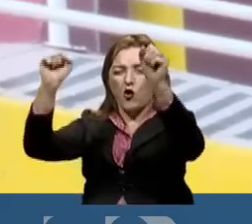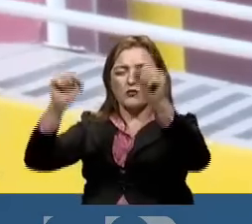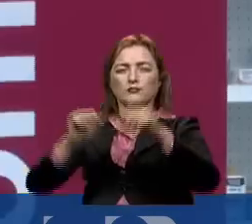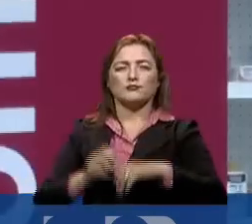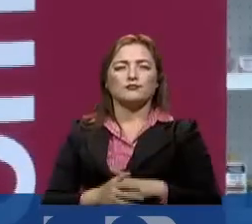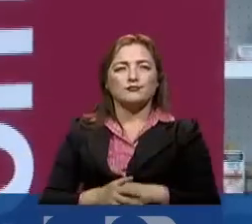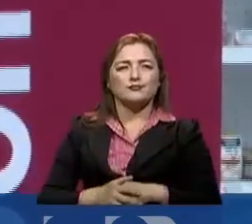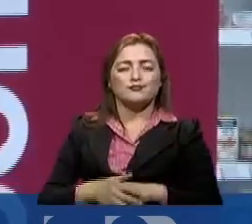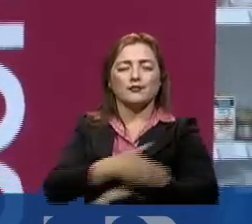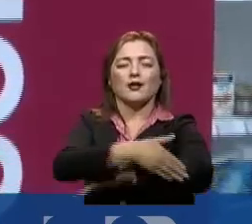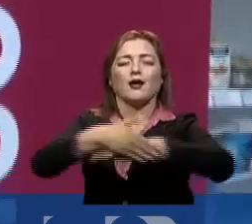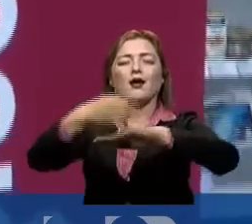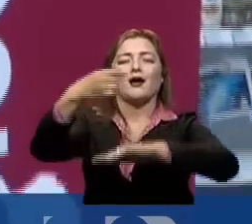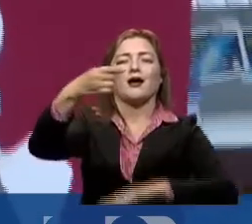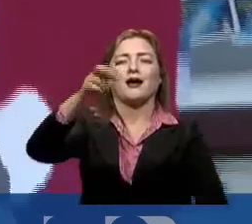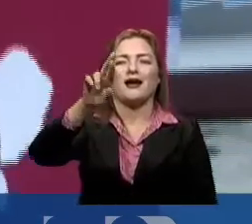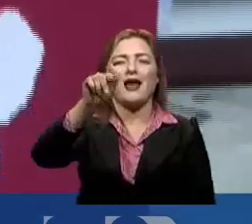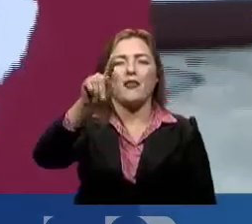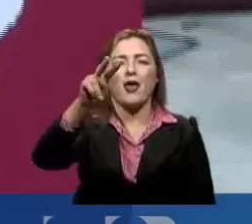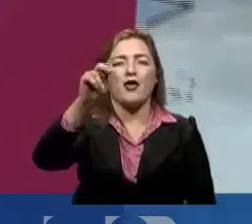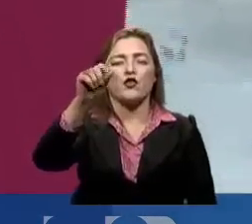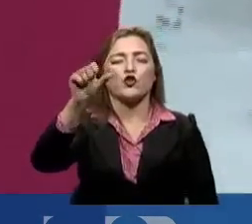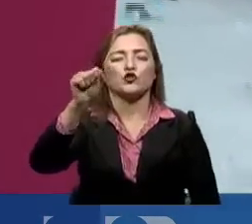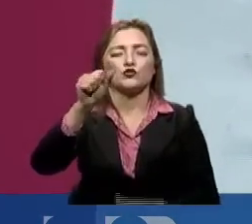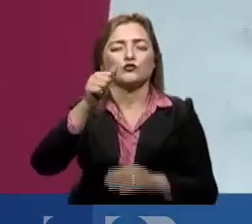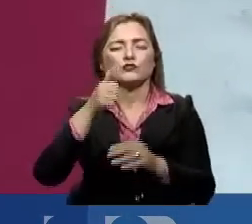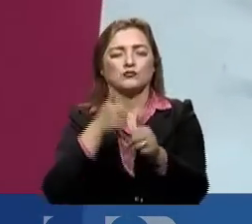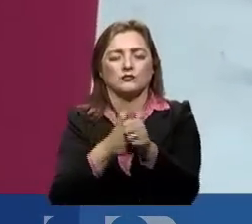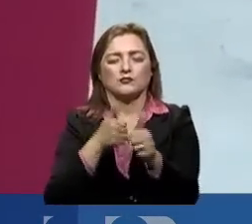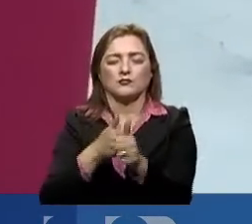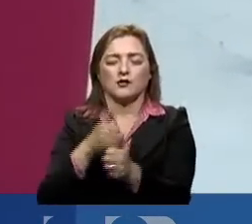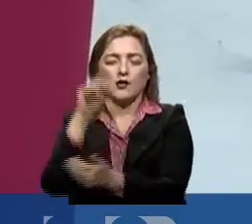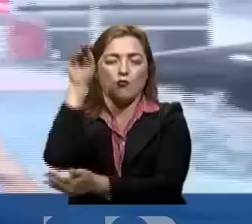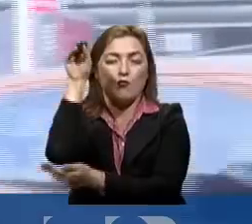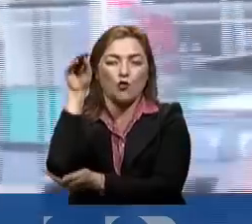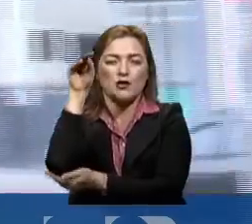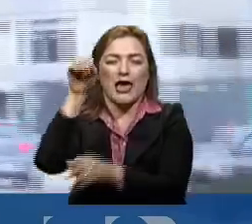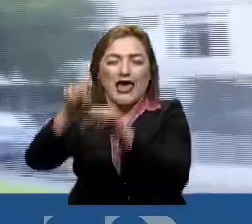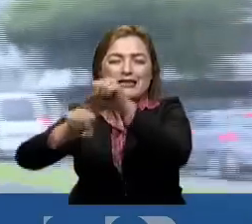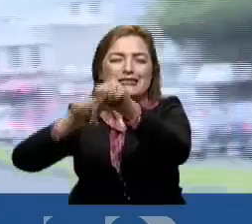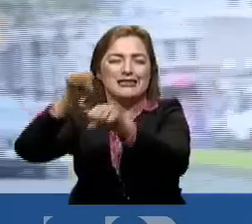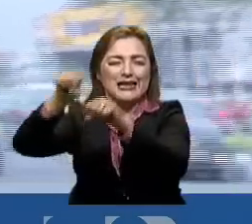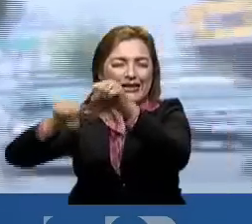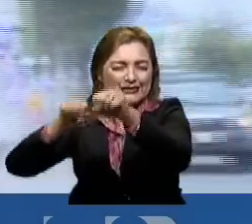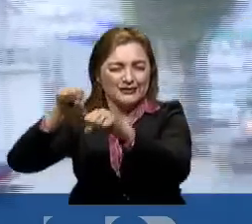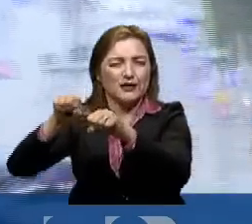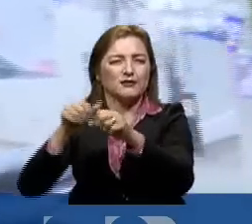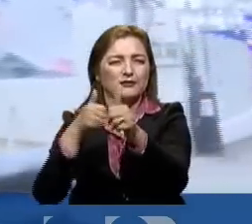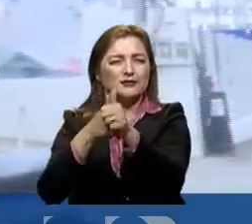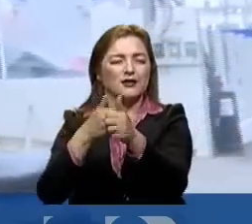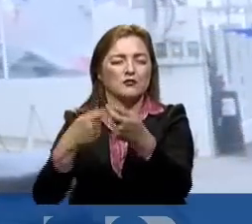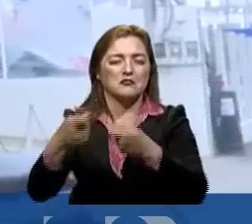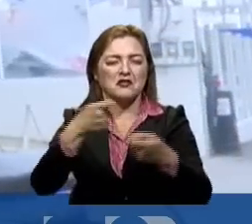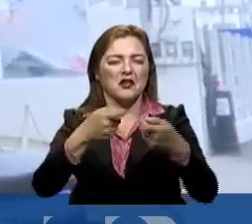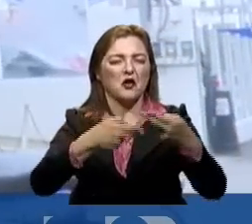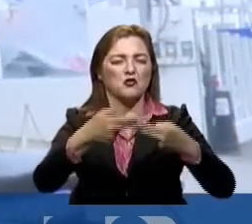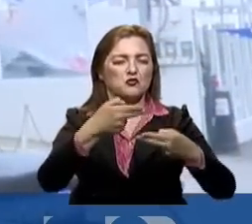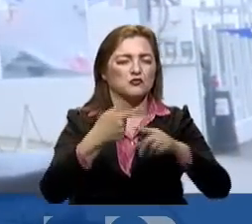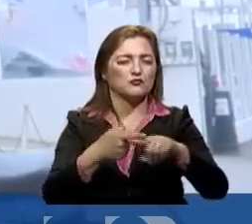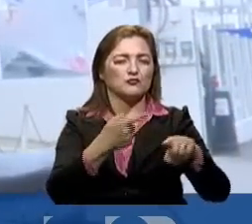está ubicada en La Granados, cerca del redondel de ciclista en el norte de la urbe, donde hay varios establecimientos